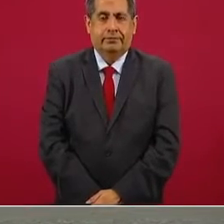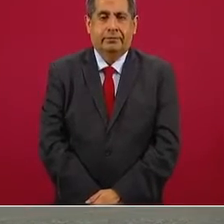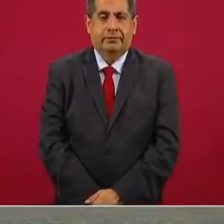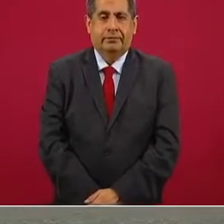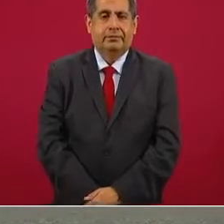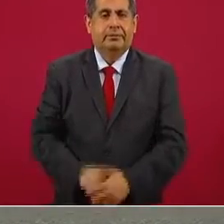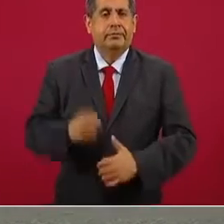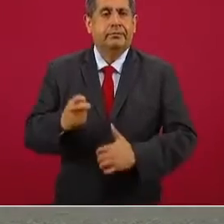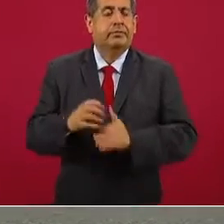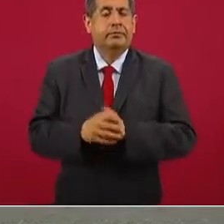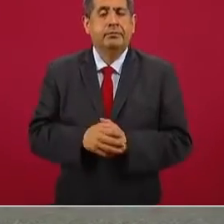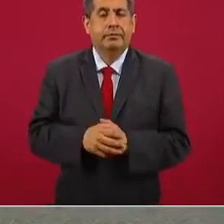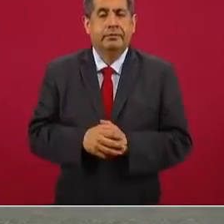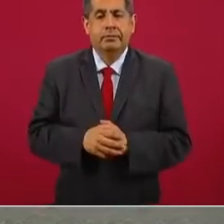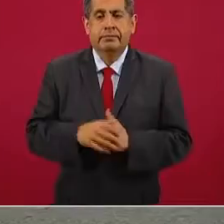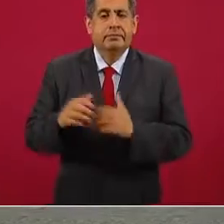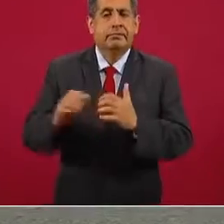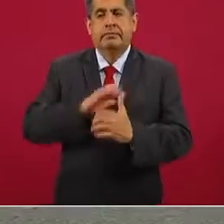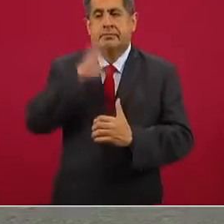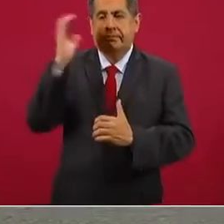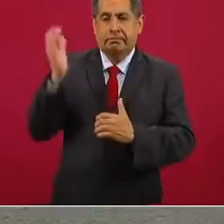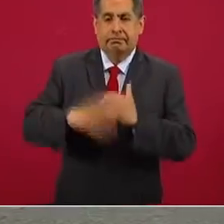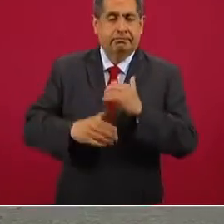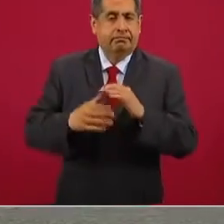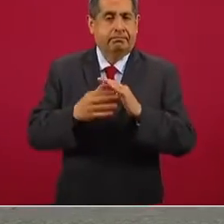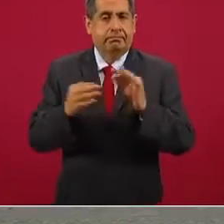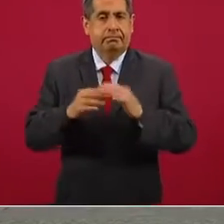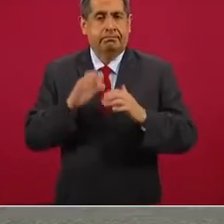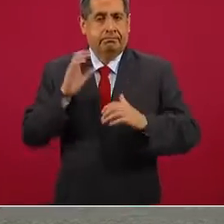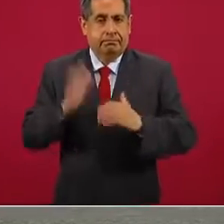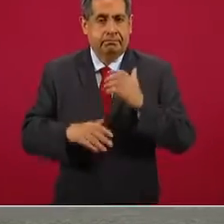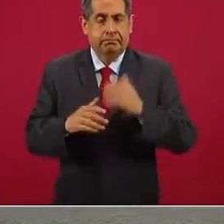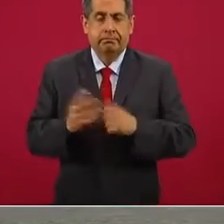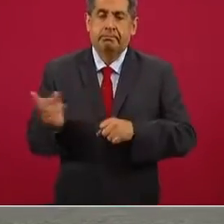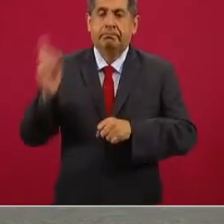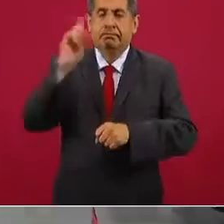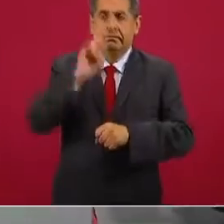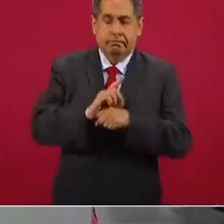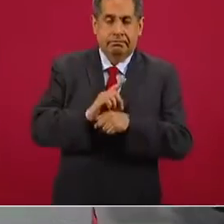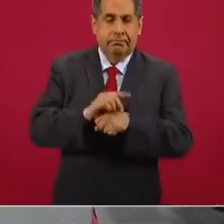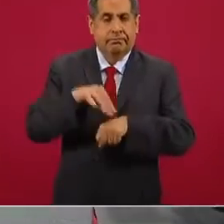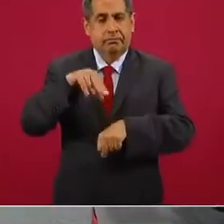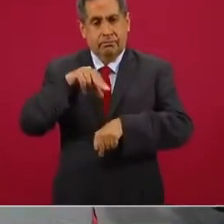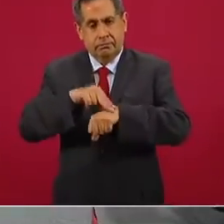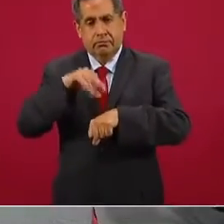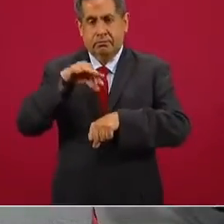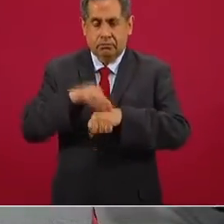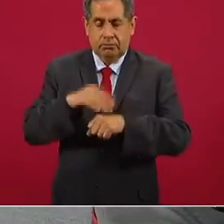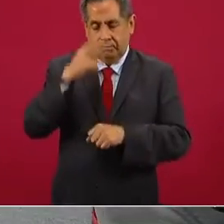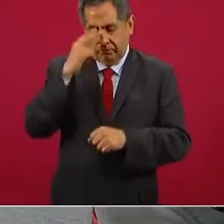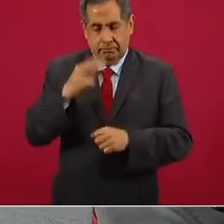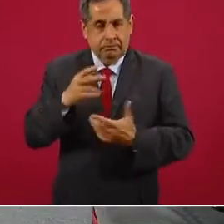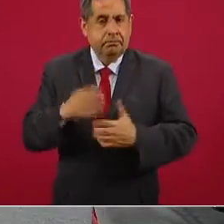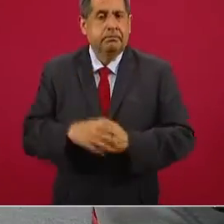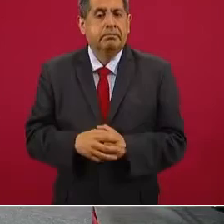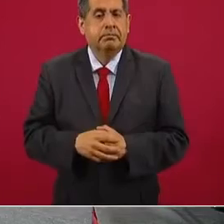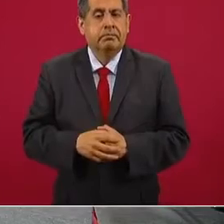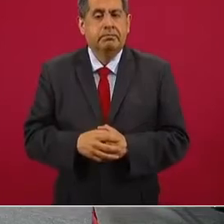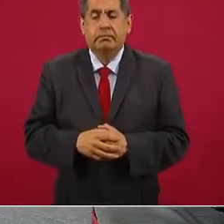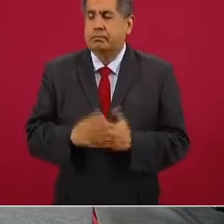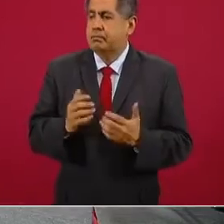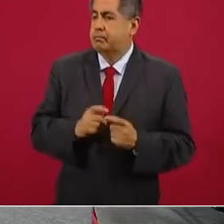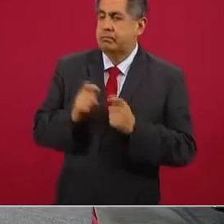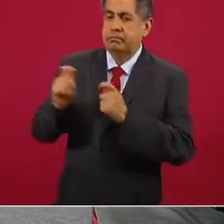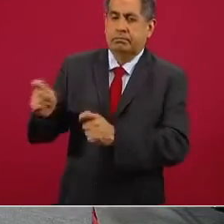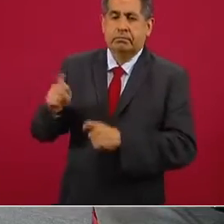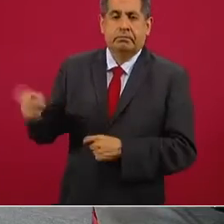De esta manera damos por concluida esta ceremonia conmemorativa del Día de las Médicas y los Médicos. Cedemos la